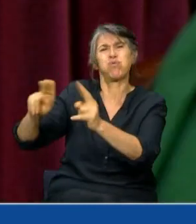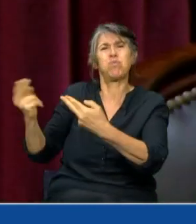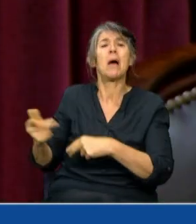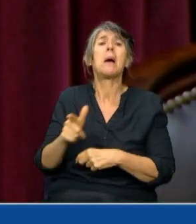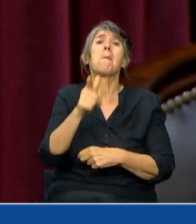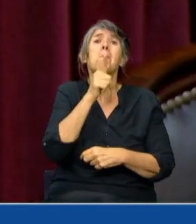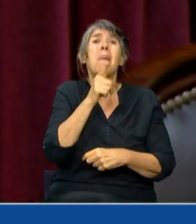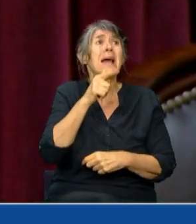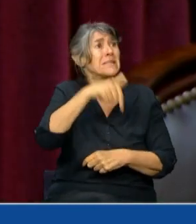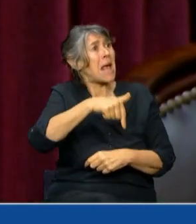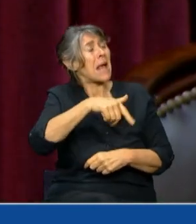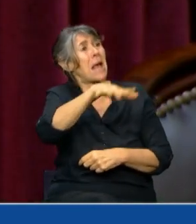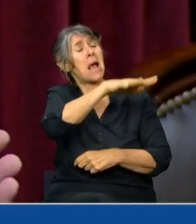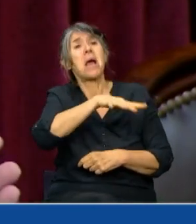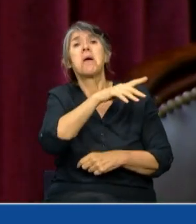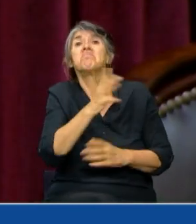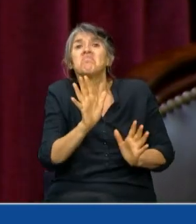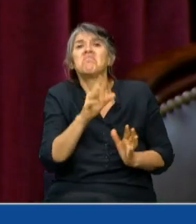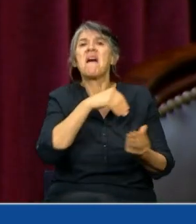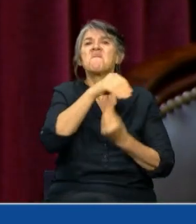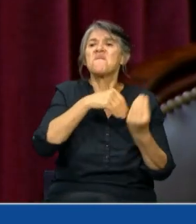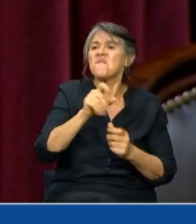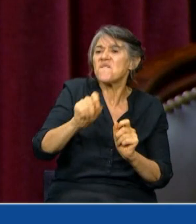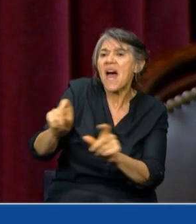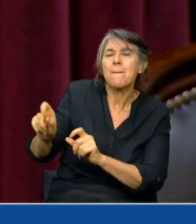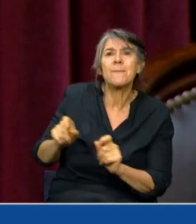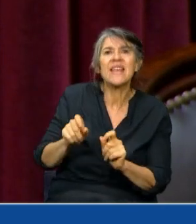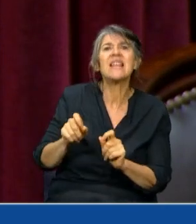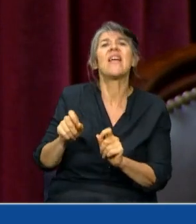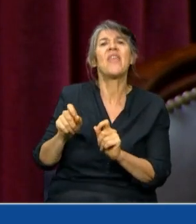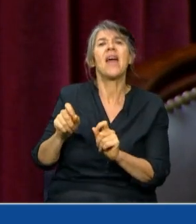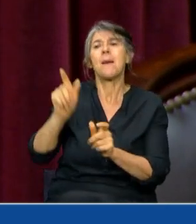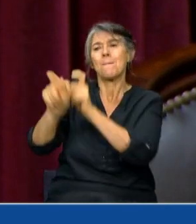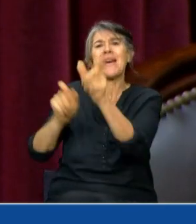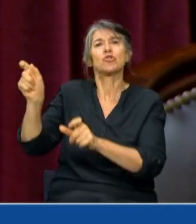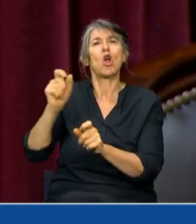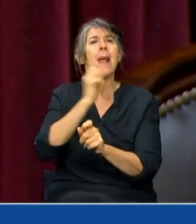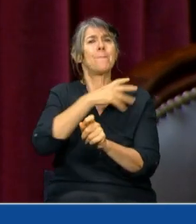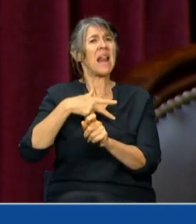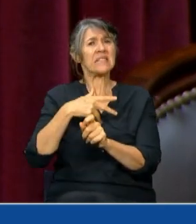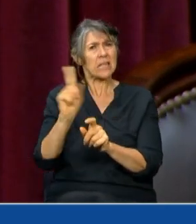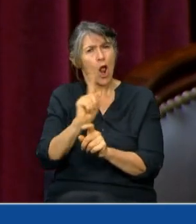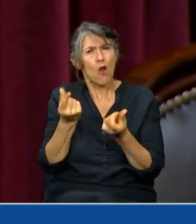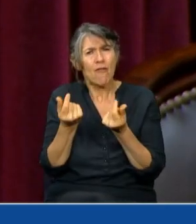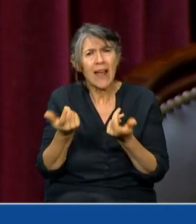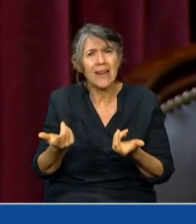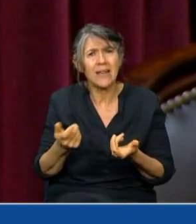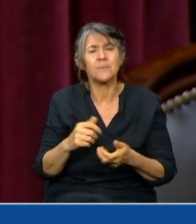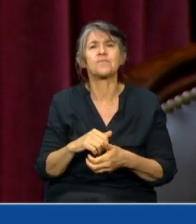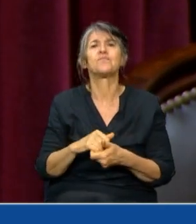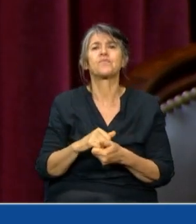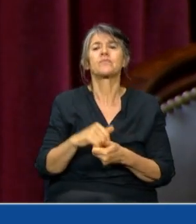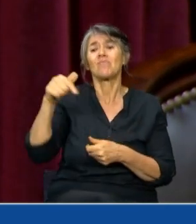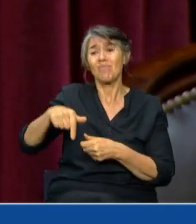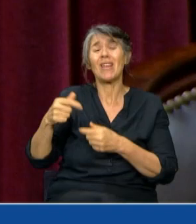acá las vidas de las familias, las niñas y los niños palestinos no cuentan. Este